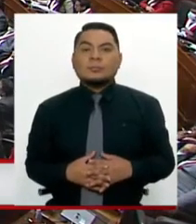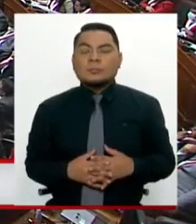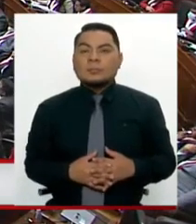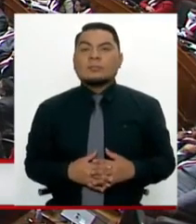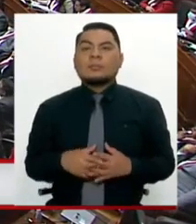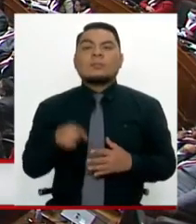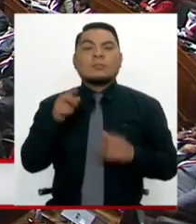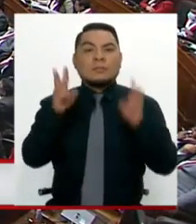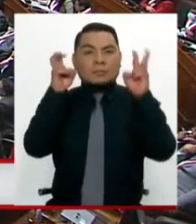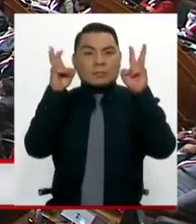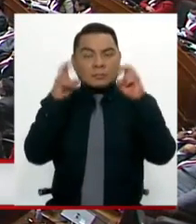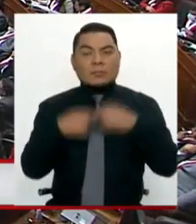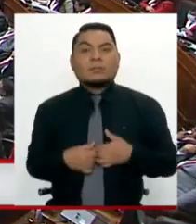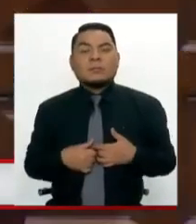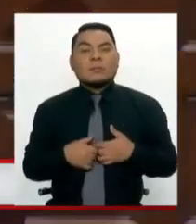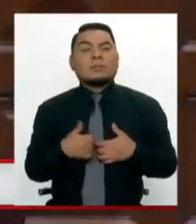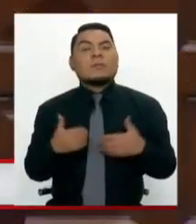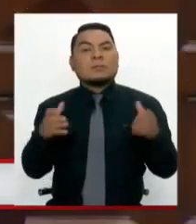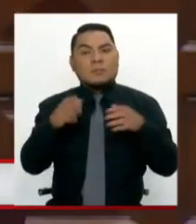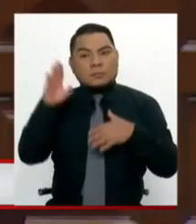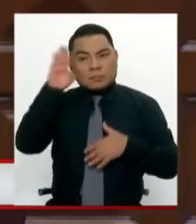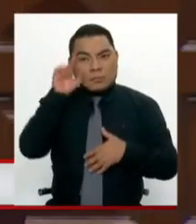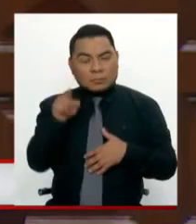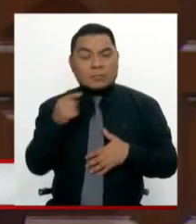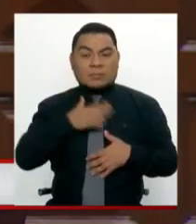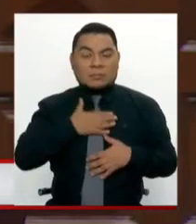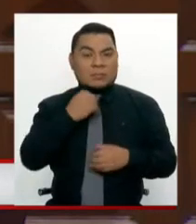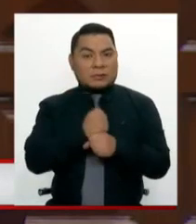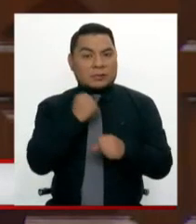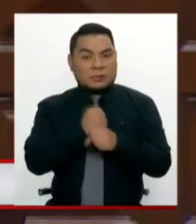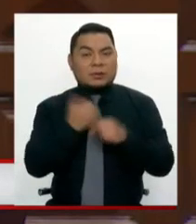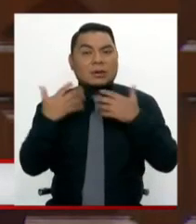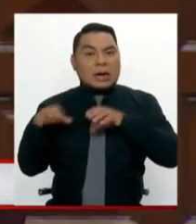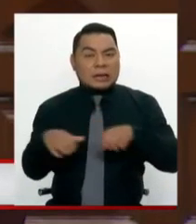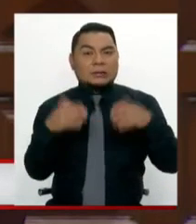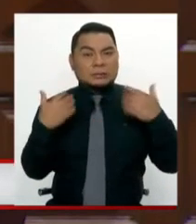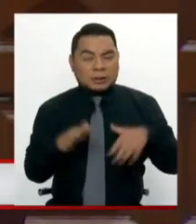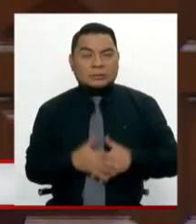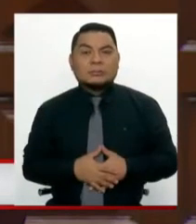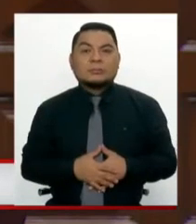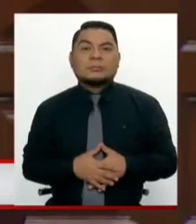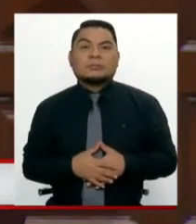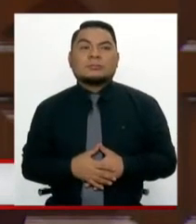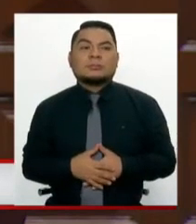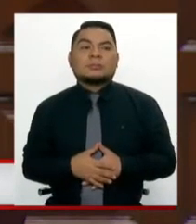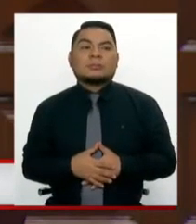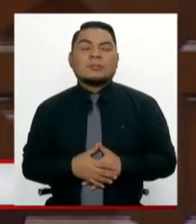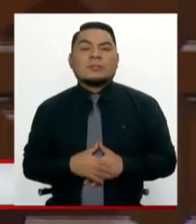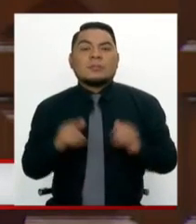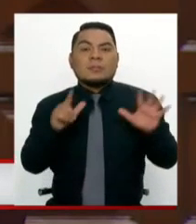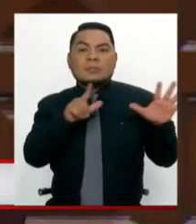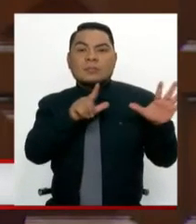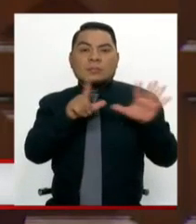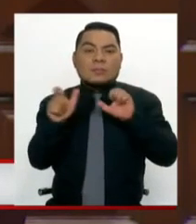Sector interior. Durante mi gestión se han ejecutado